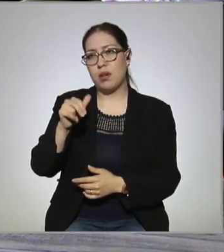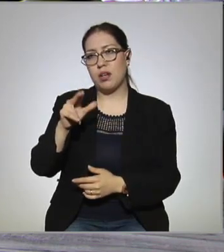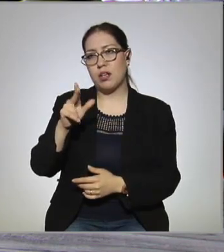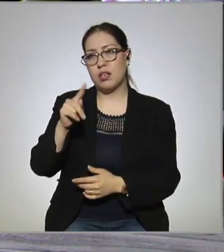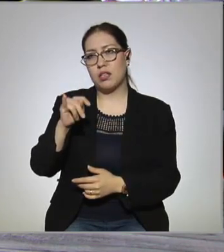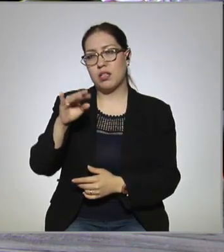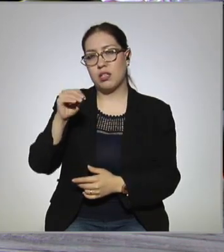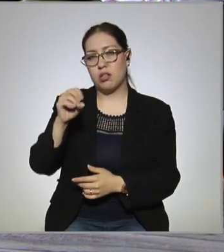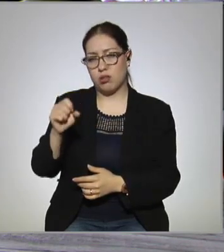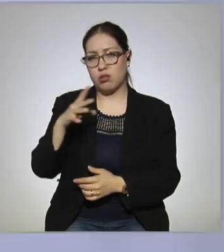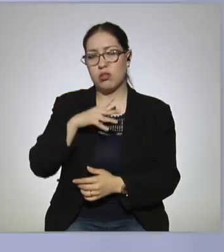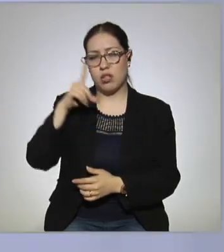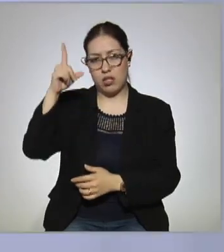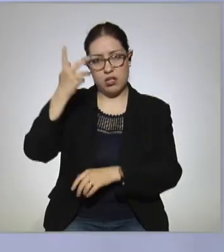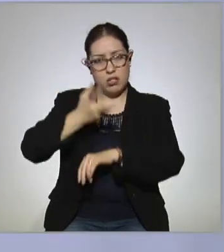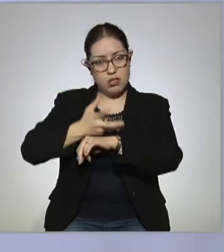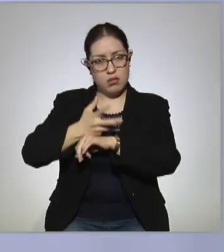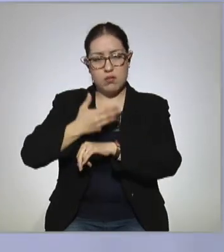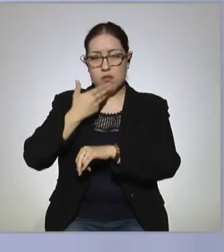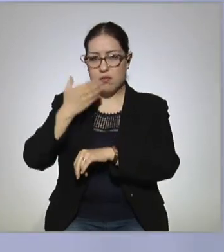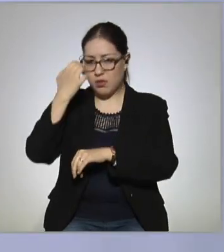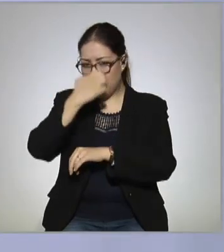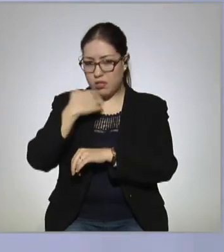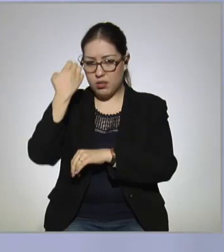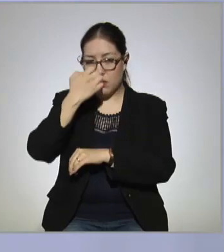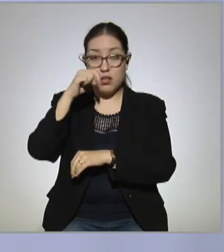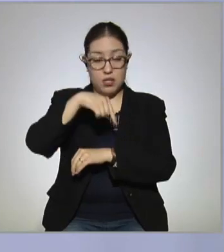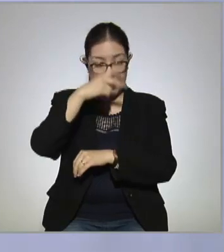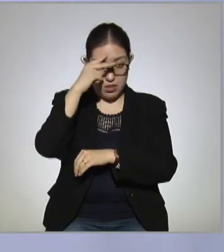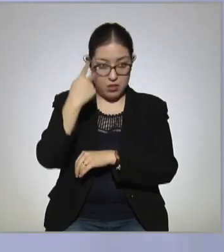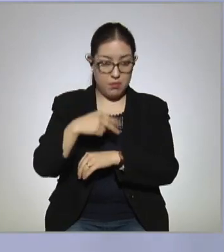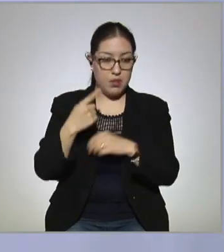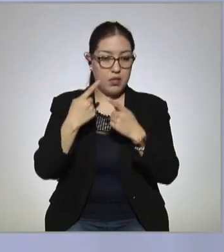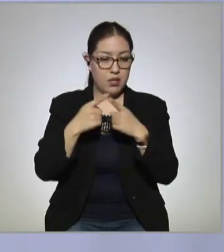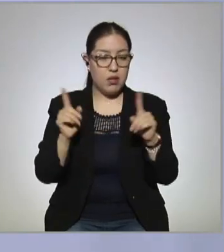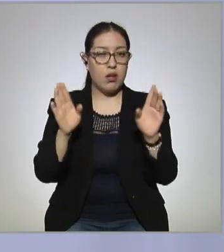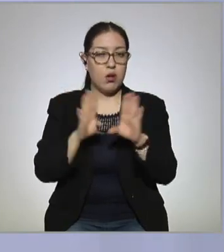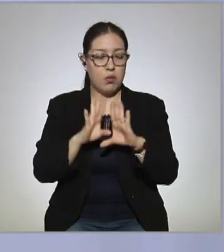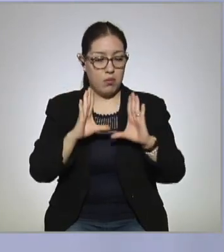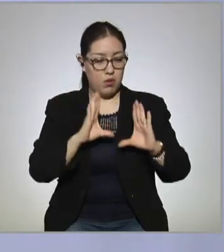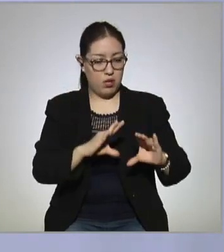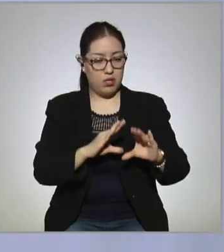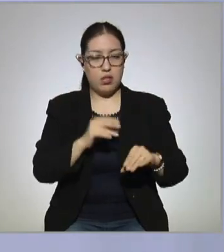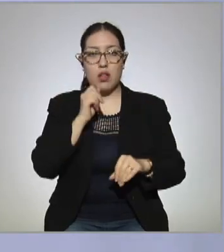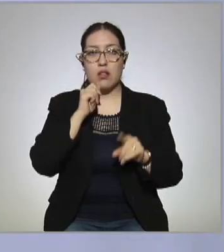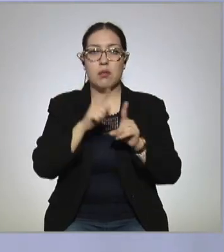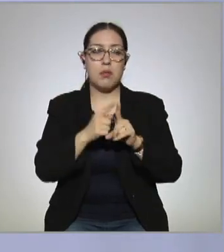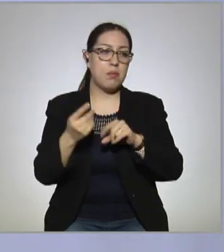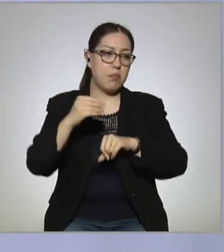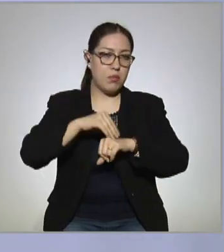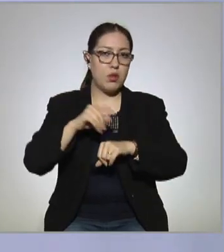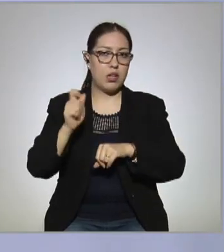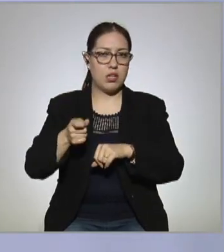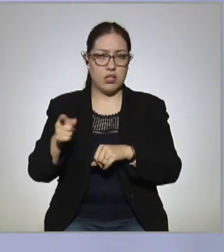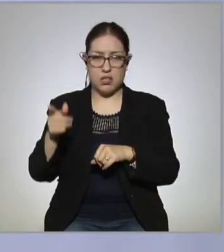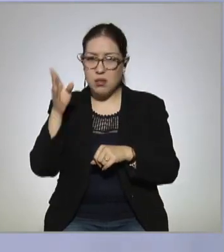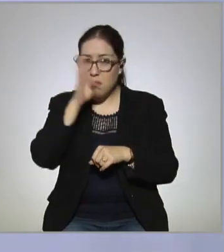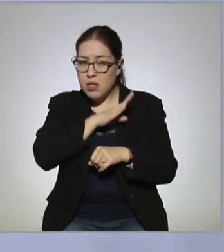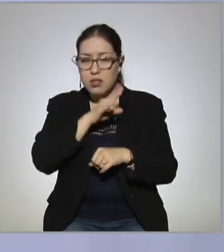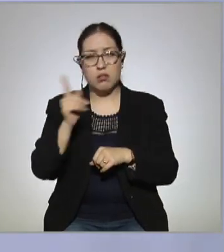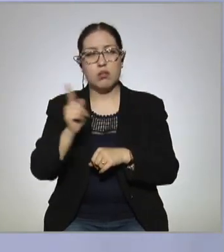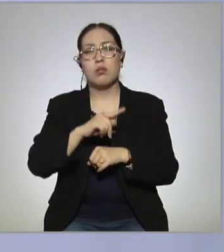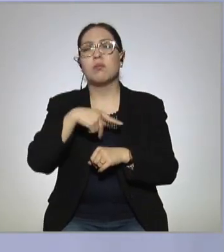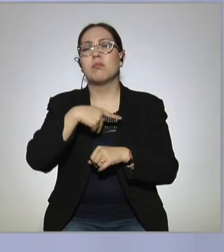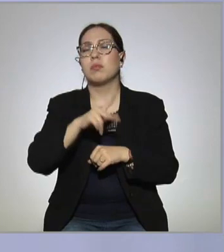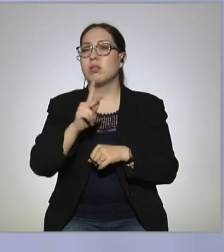todo un colegio, todo un cuerpo colegiado. Acá es un poco diferente tanto la formación como la aplicación. No es que sean necesariamente malos, pero